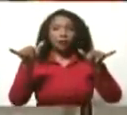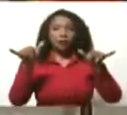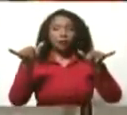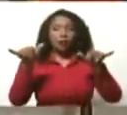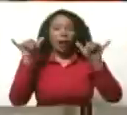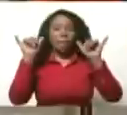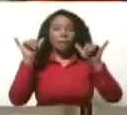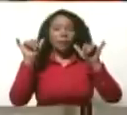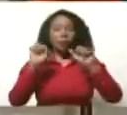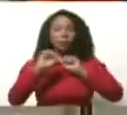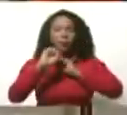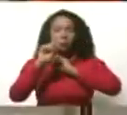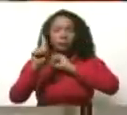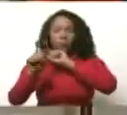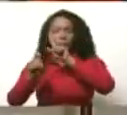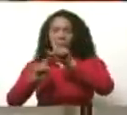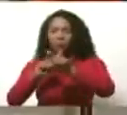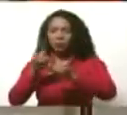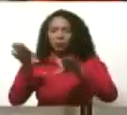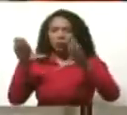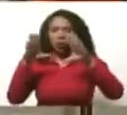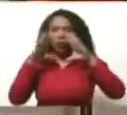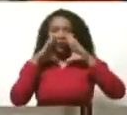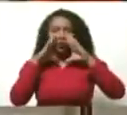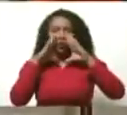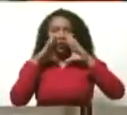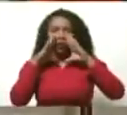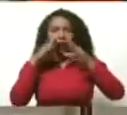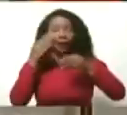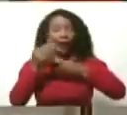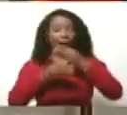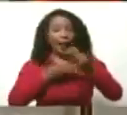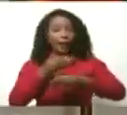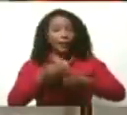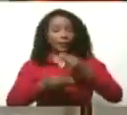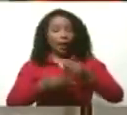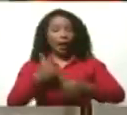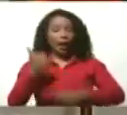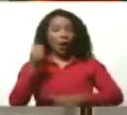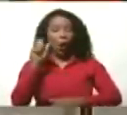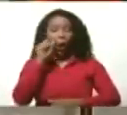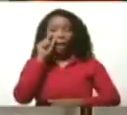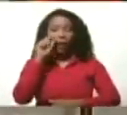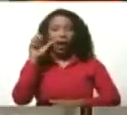en esos mismos interrogatorios, en esa misma confesión que hace Aular,